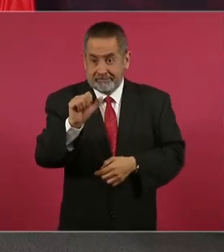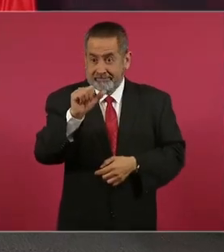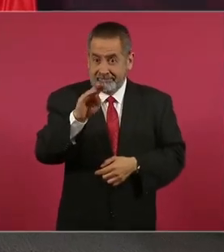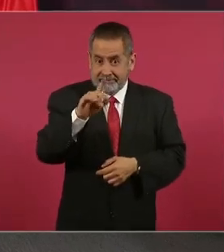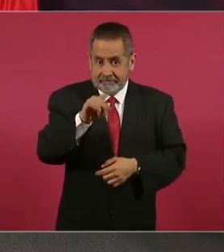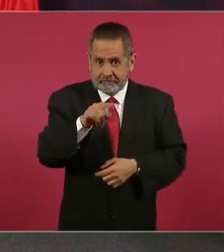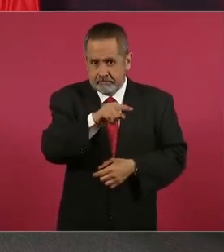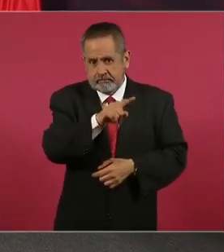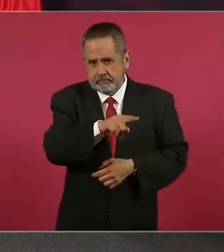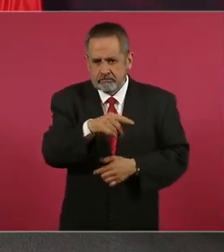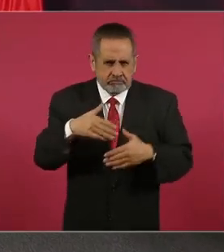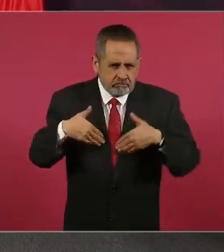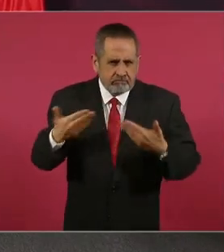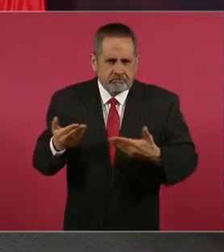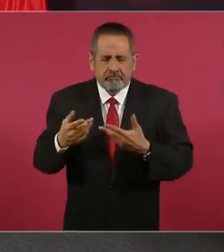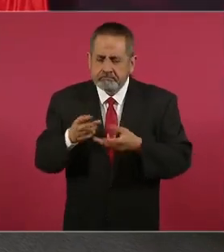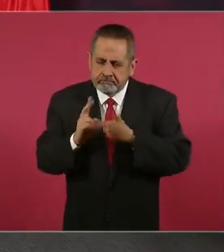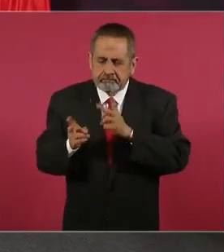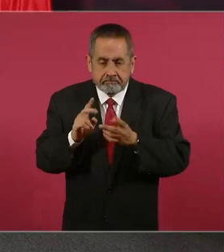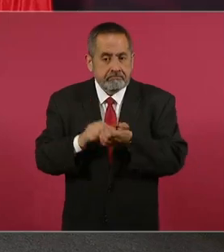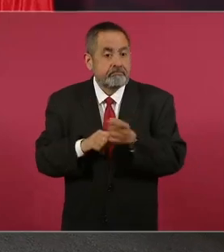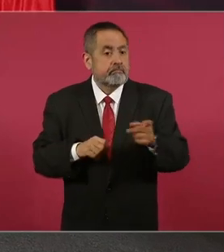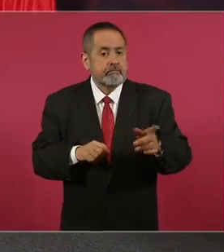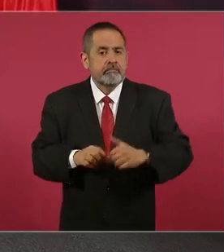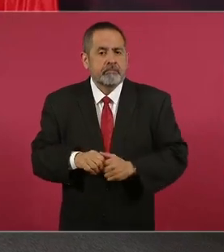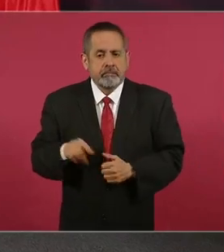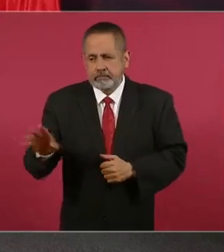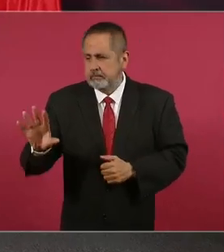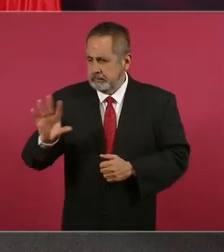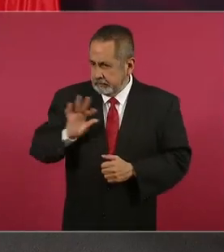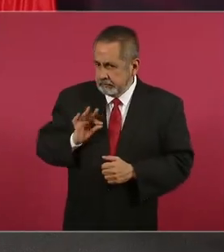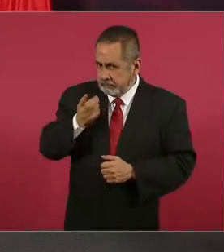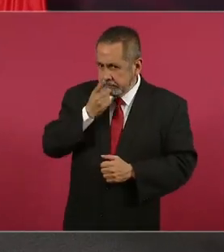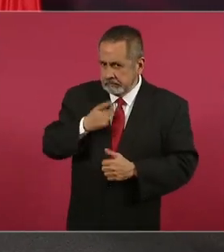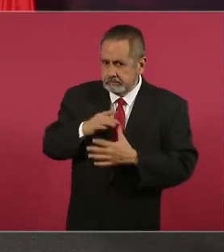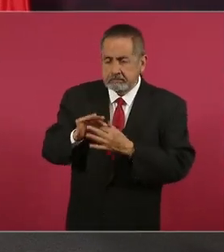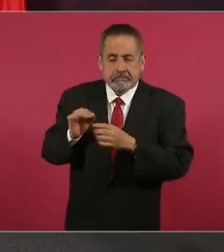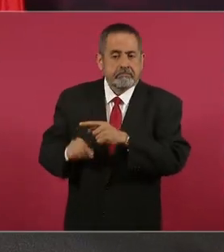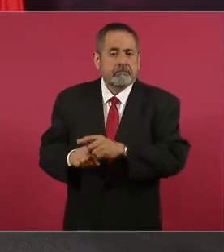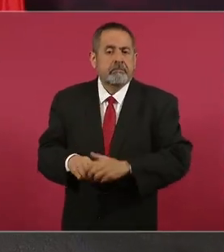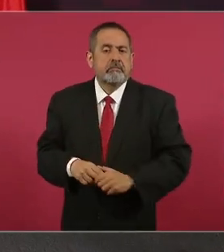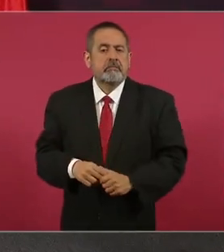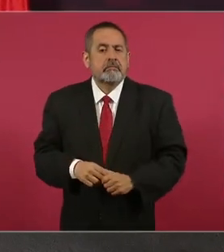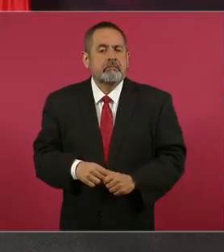por la confianza y por la amistad, me dijo, ¿no?,